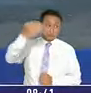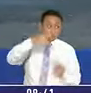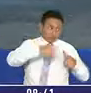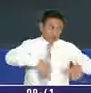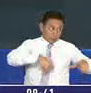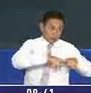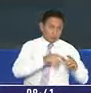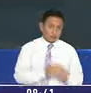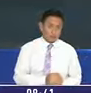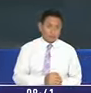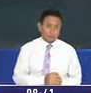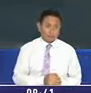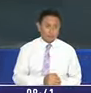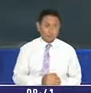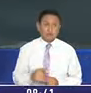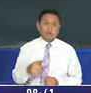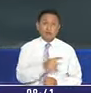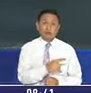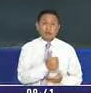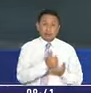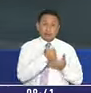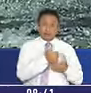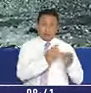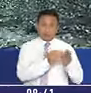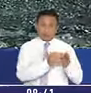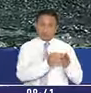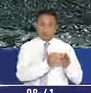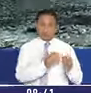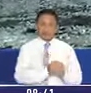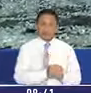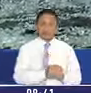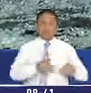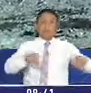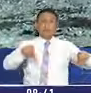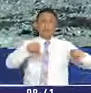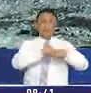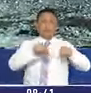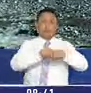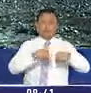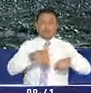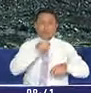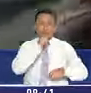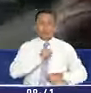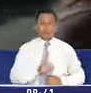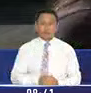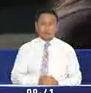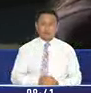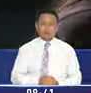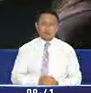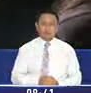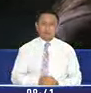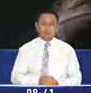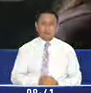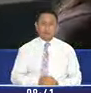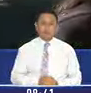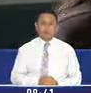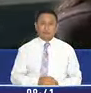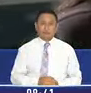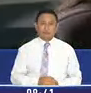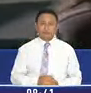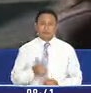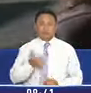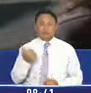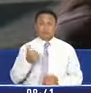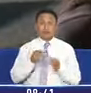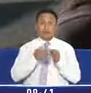sin embargo no fue reparada la fuga aseguran que las tuberías están obsoletas vamos a el mal mantenimiento que hace